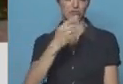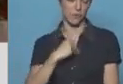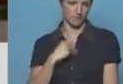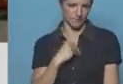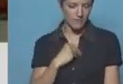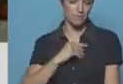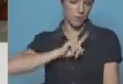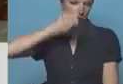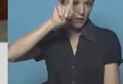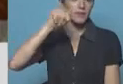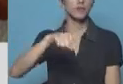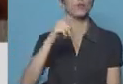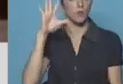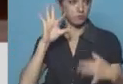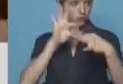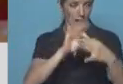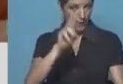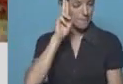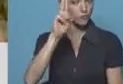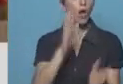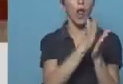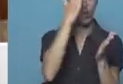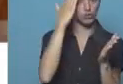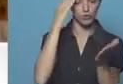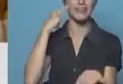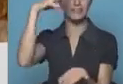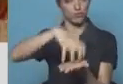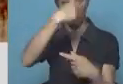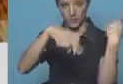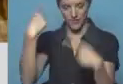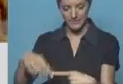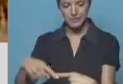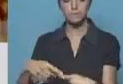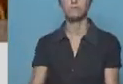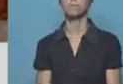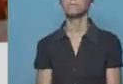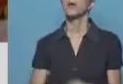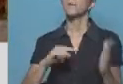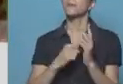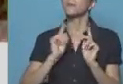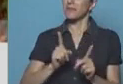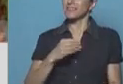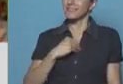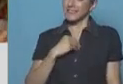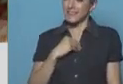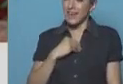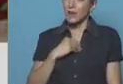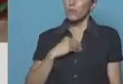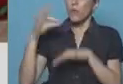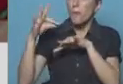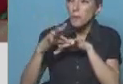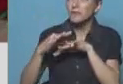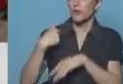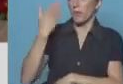gran compromiso con la Constitución y con las instituciones, pero también sentía que tenía un gran compromiso con él. Un